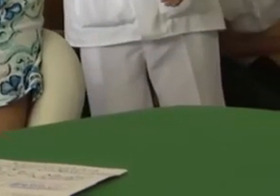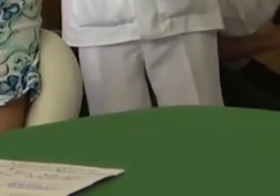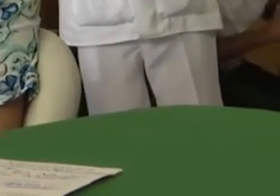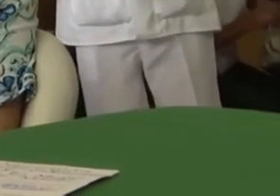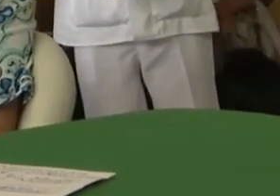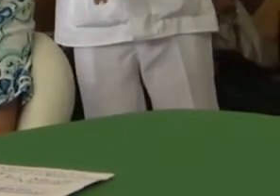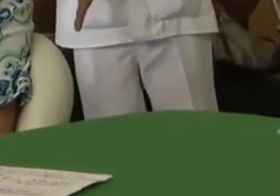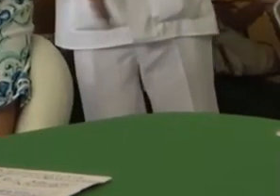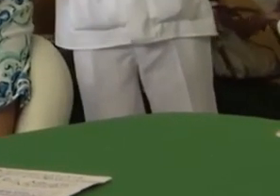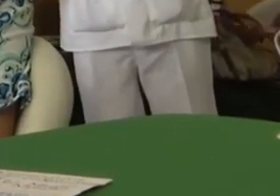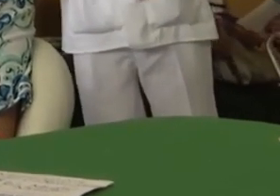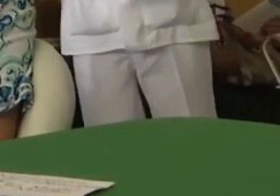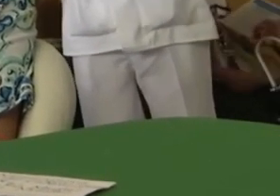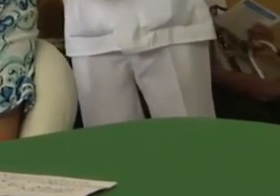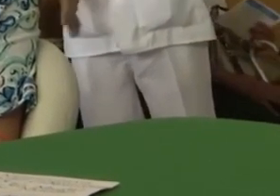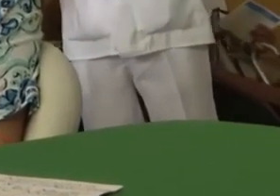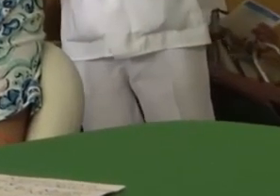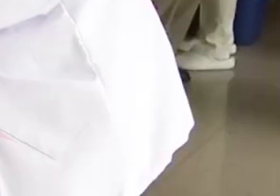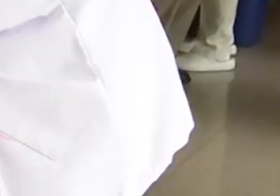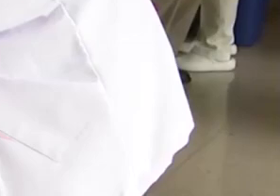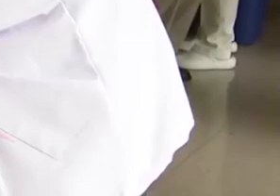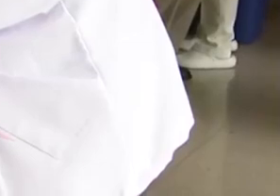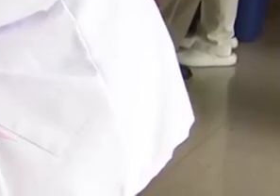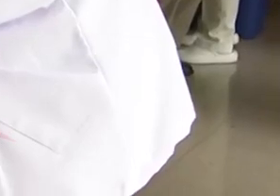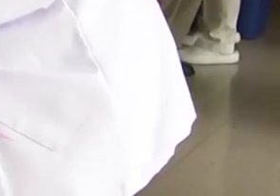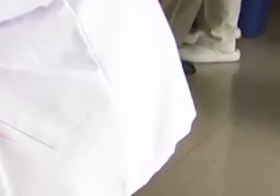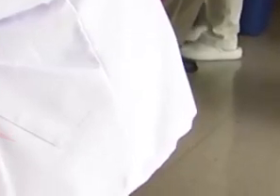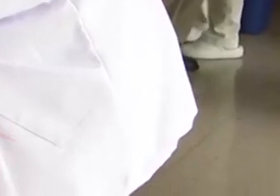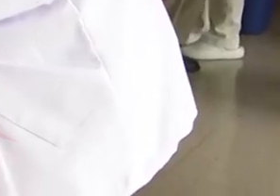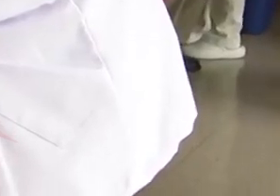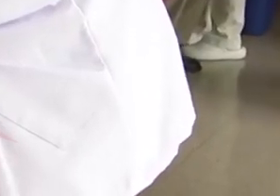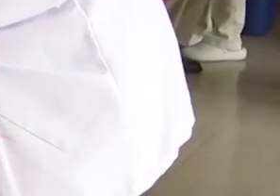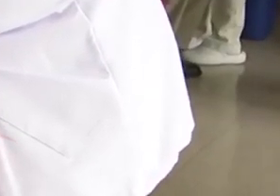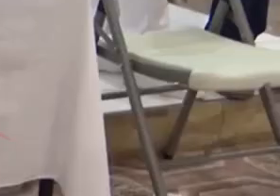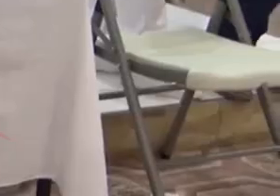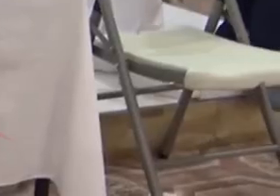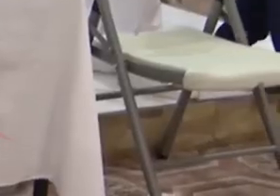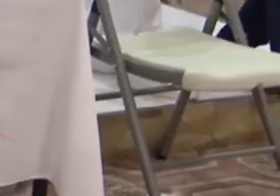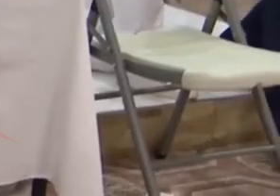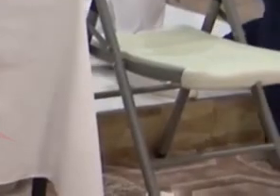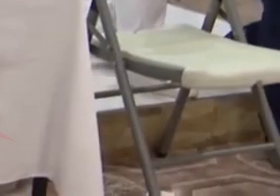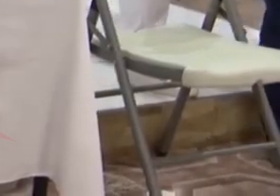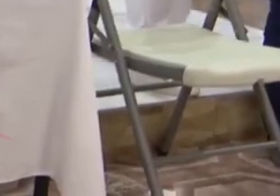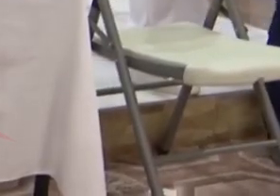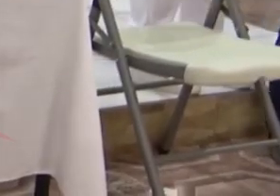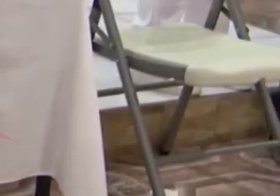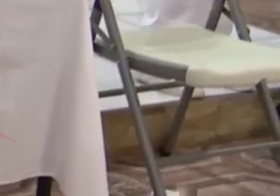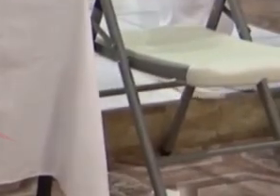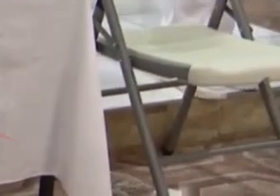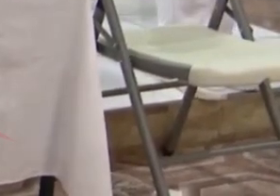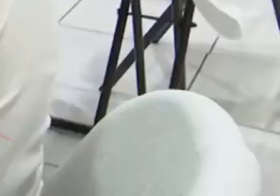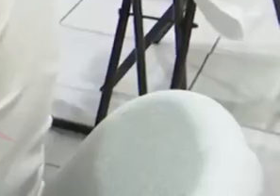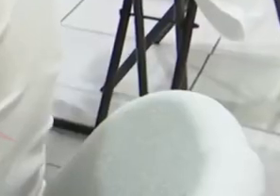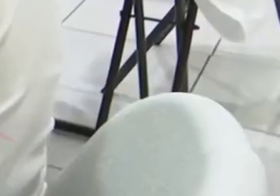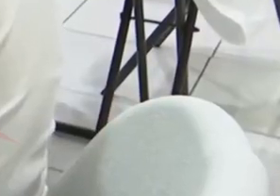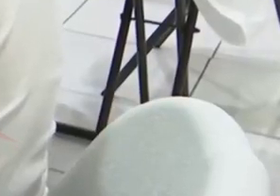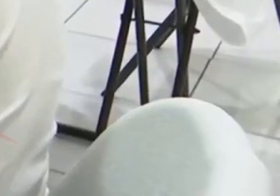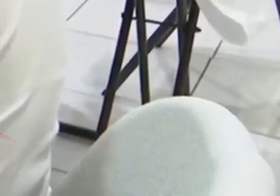Carmen Elena Lau, en Diriamba, en el Hospital del Maestro a las 8, todas estas son primeras dosis,